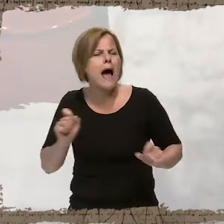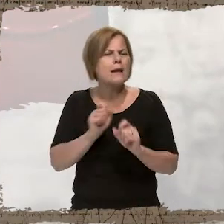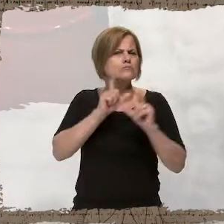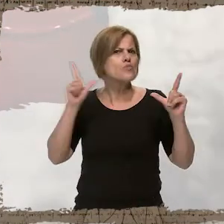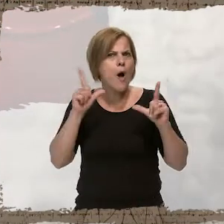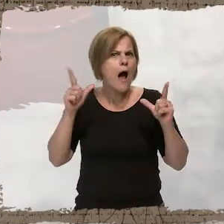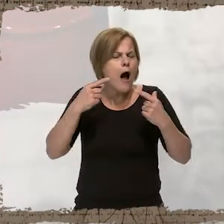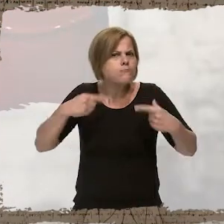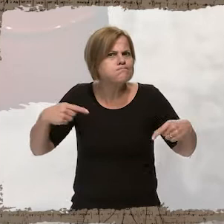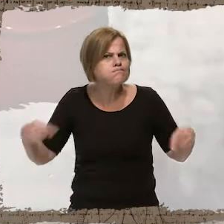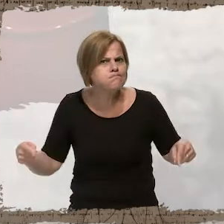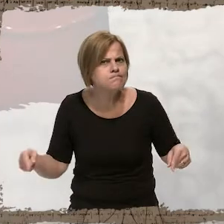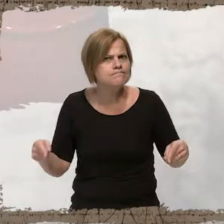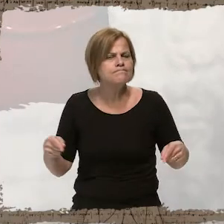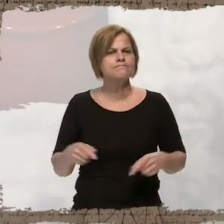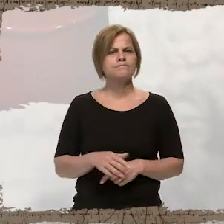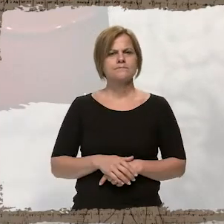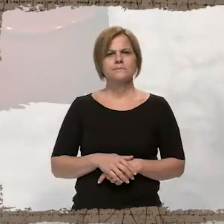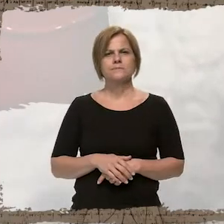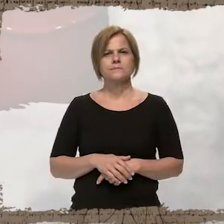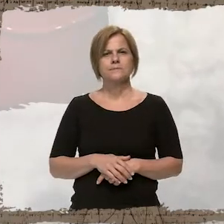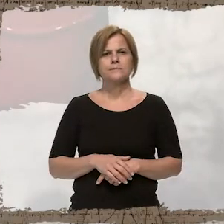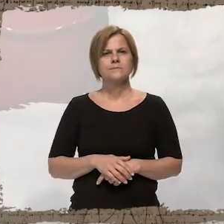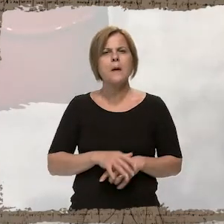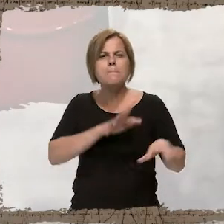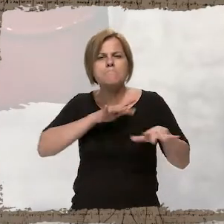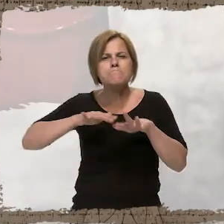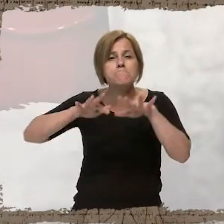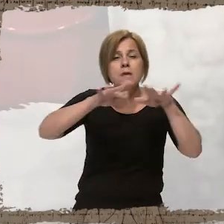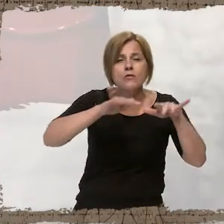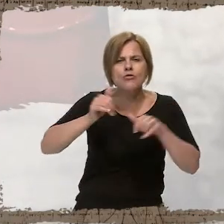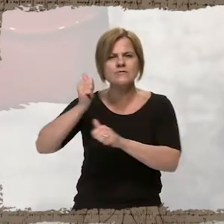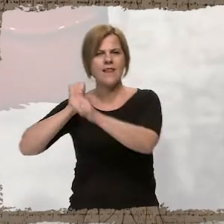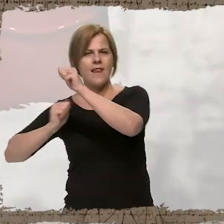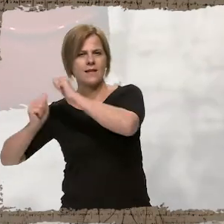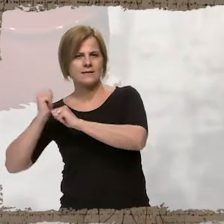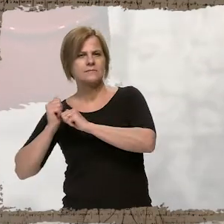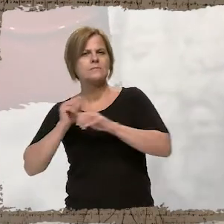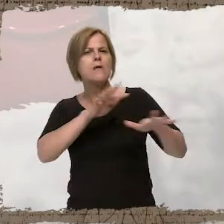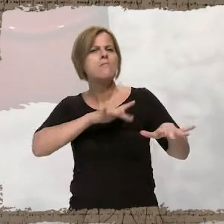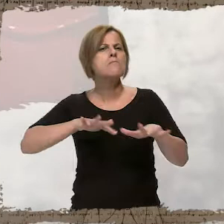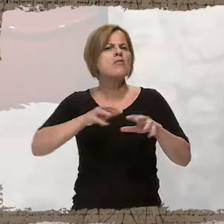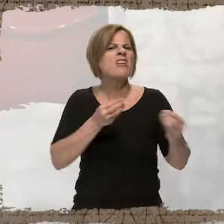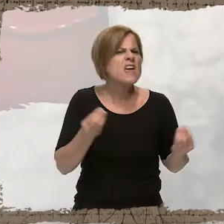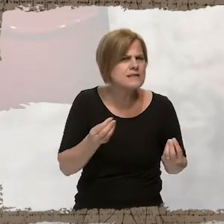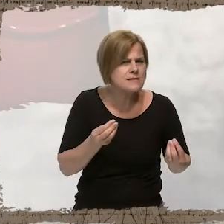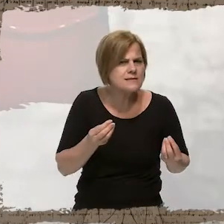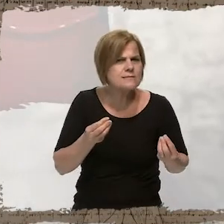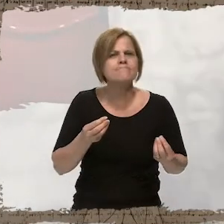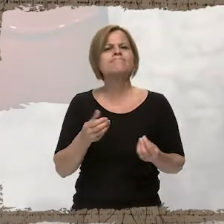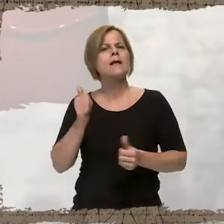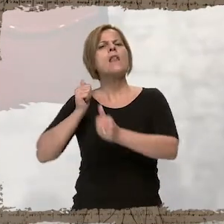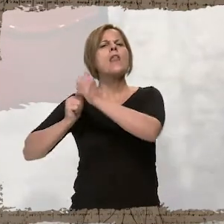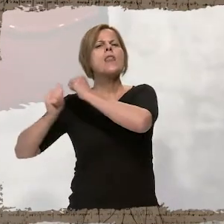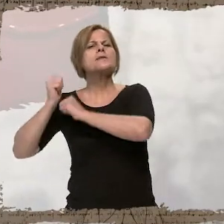asombrosos inexplicables y misteriosos mitos y leyendas que significan que algo sea